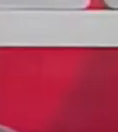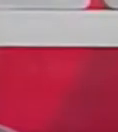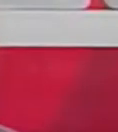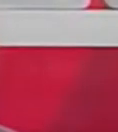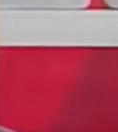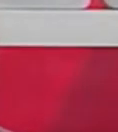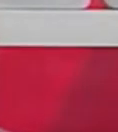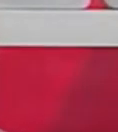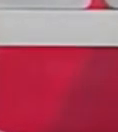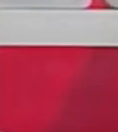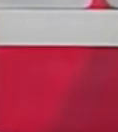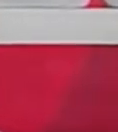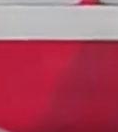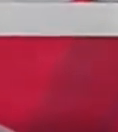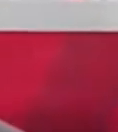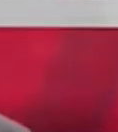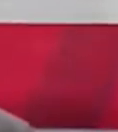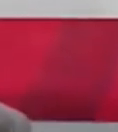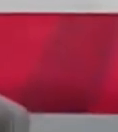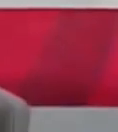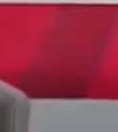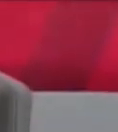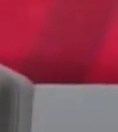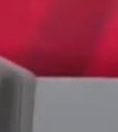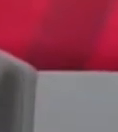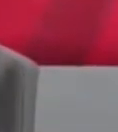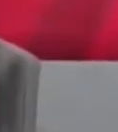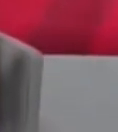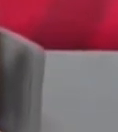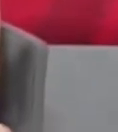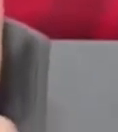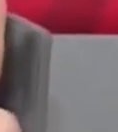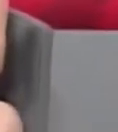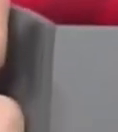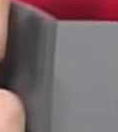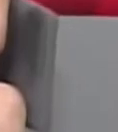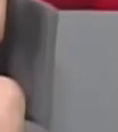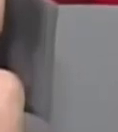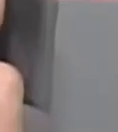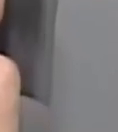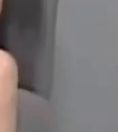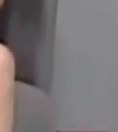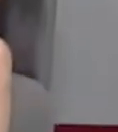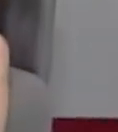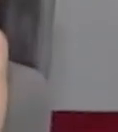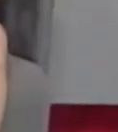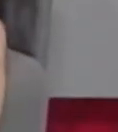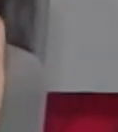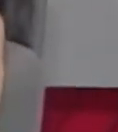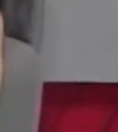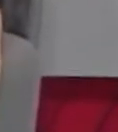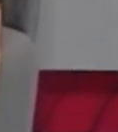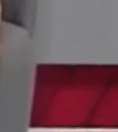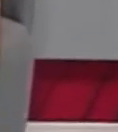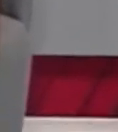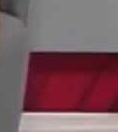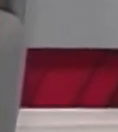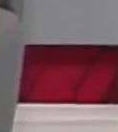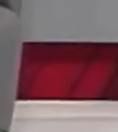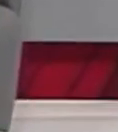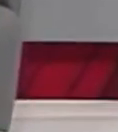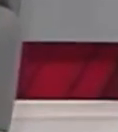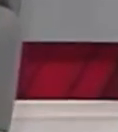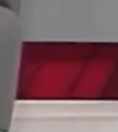tendremos más información para ustedes porque en las instalaciones de la sucursal mayor del Banco de Machala en Guayaquil se realizó un homenaje al presidente